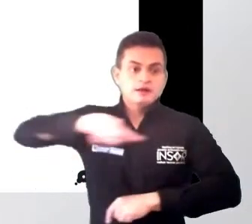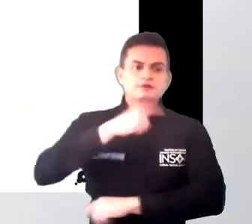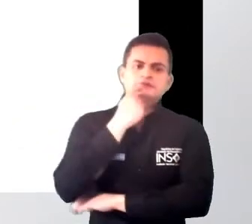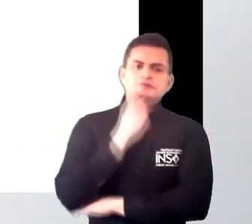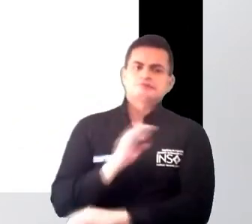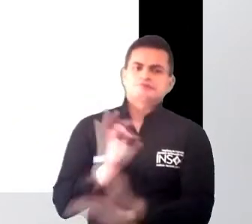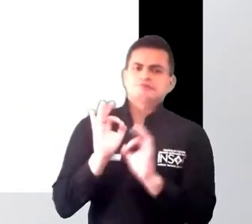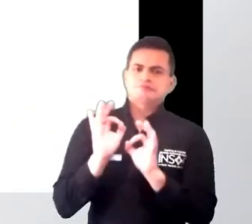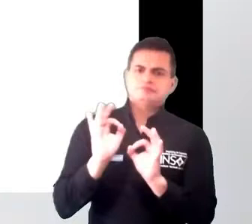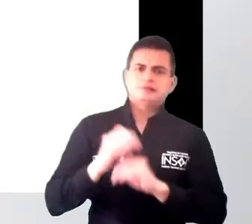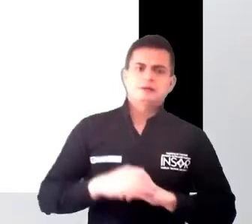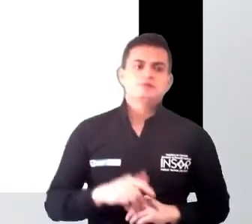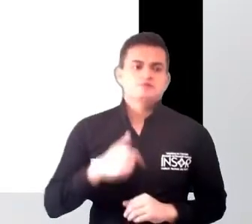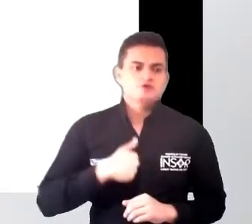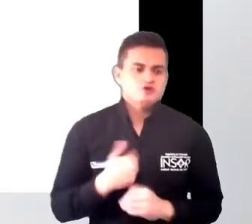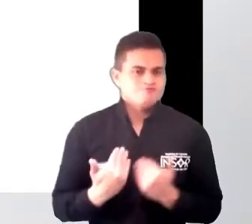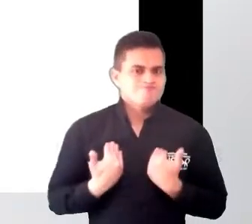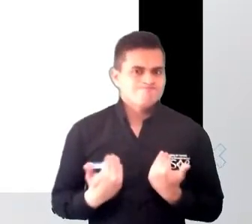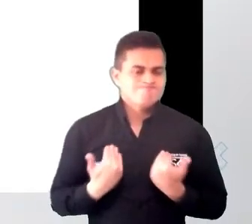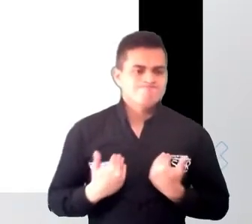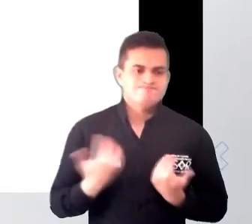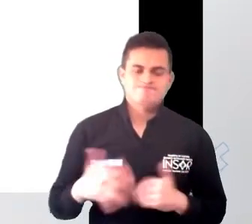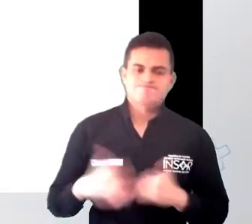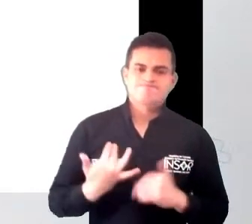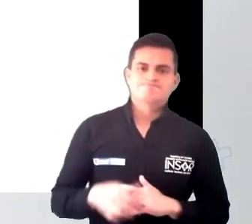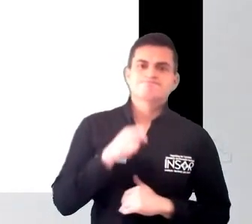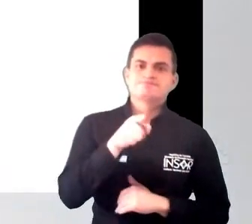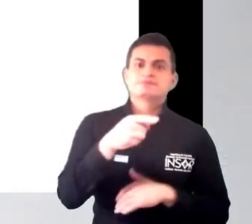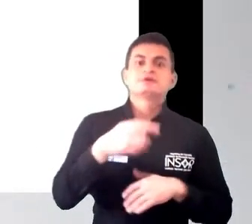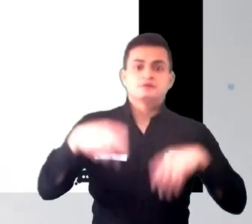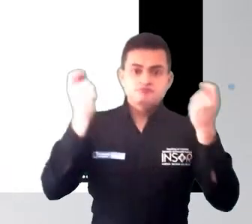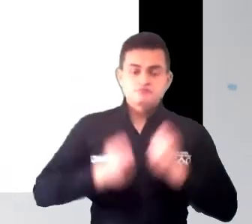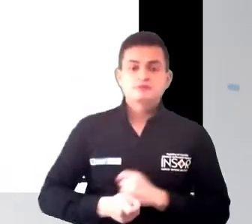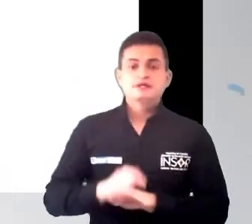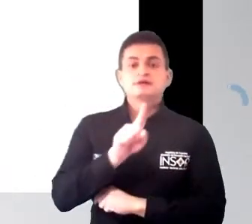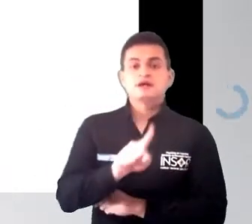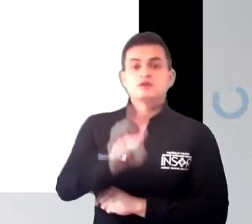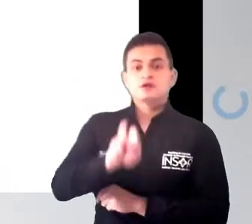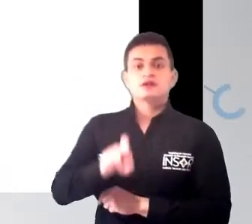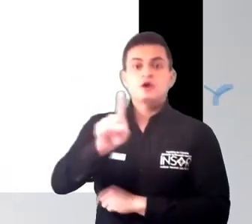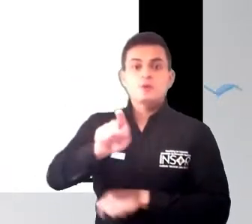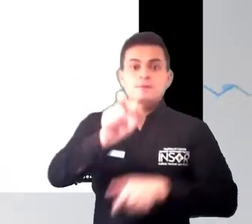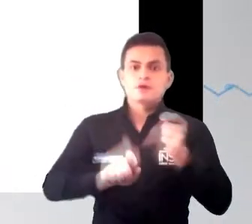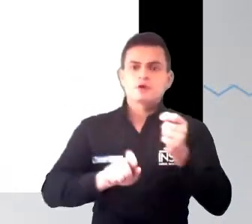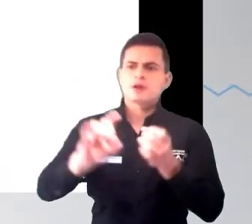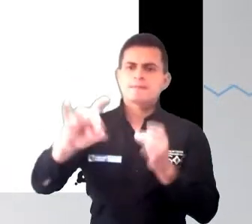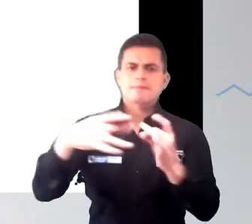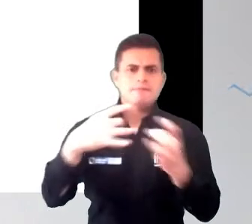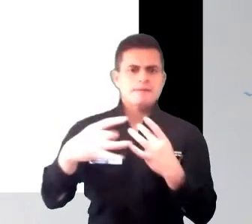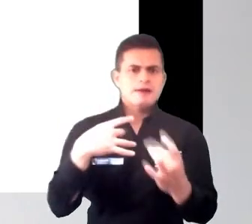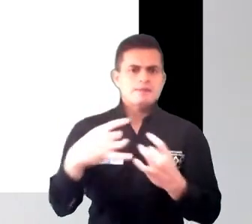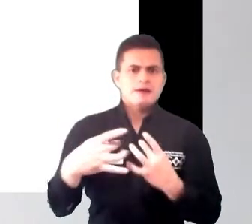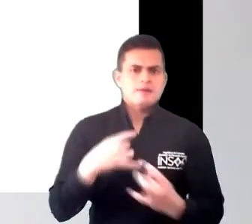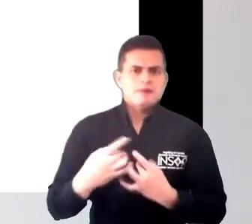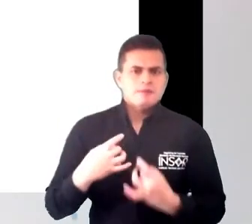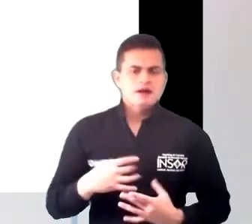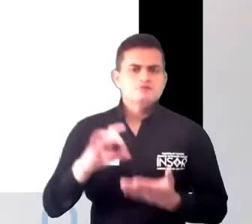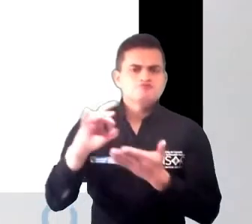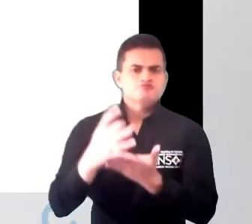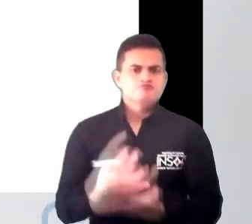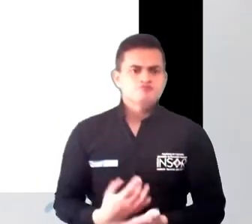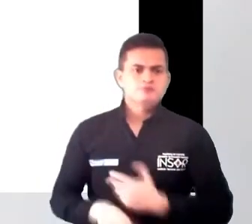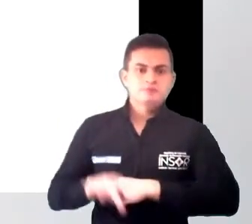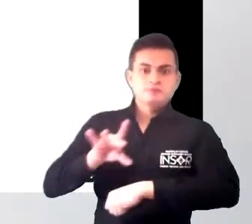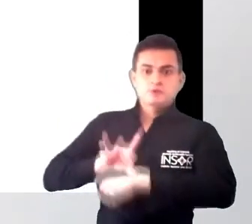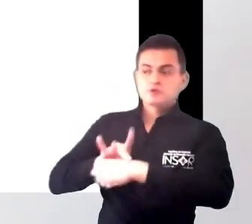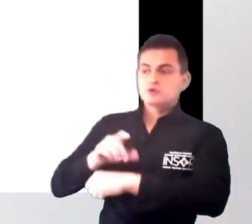ver esta acogida. Tenemos ya 171 respondientes. Y, doctor Graham, no sé si